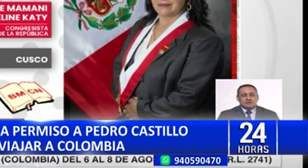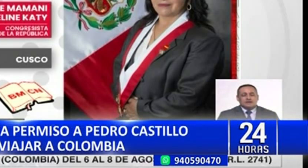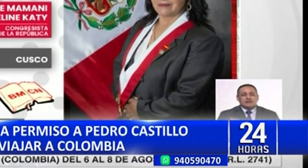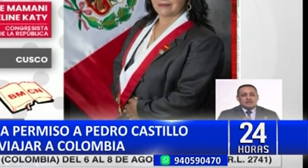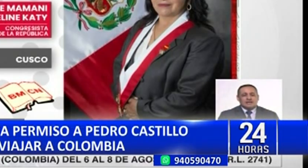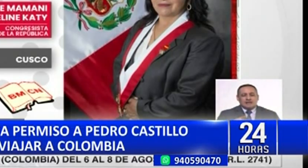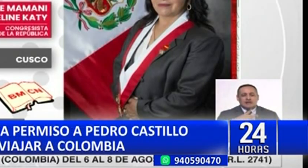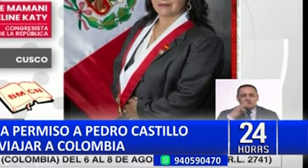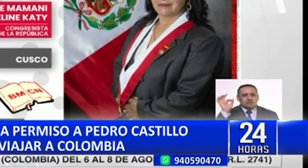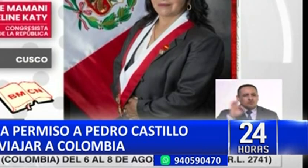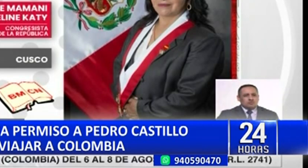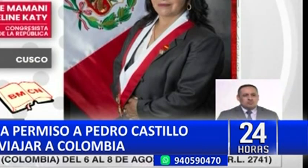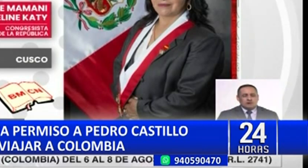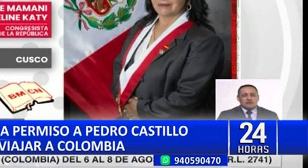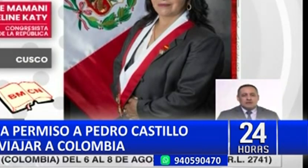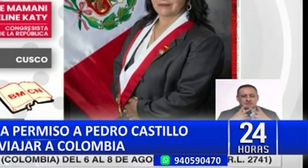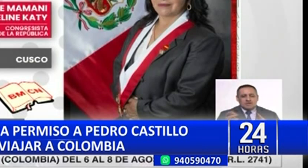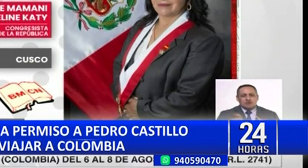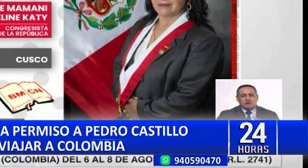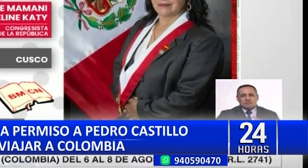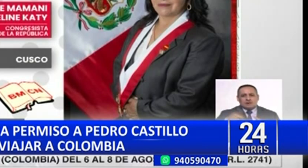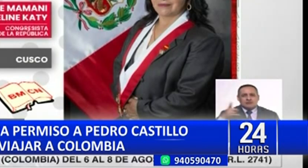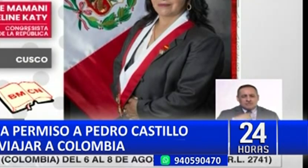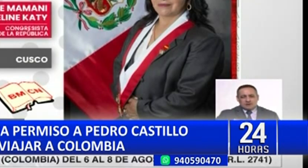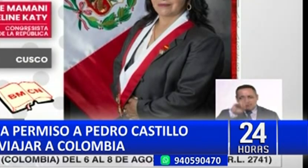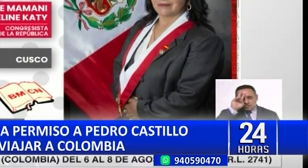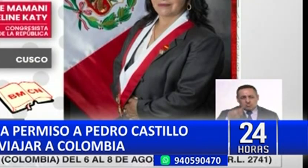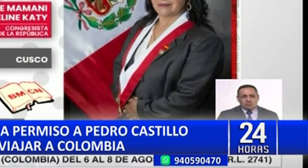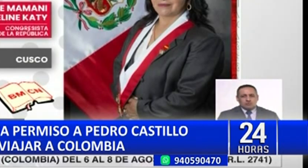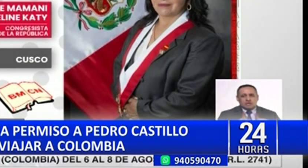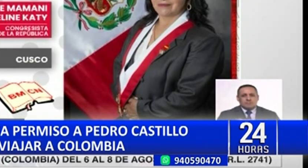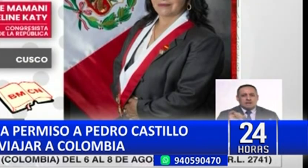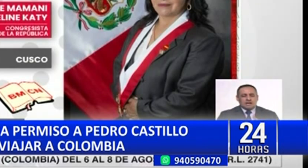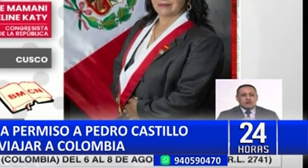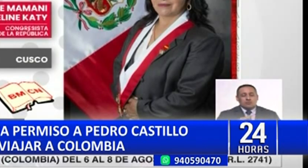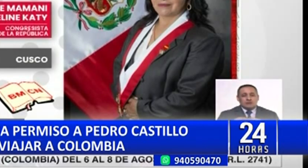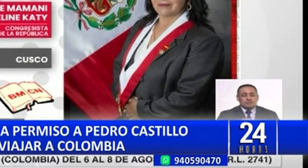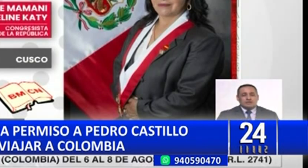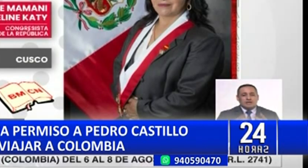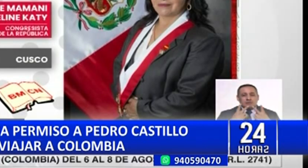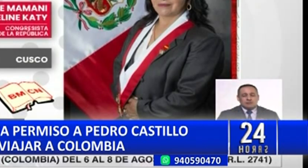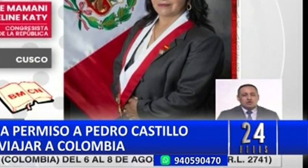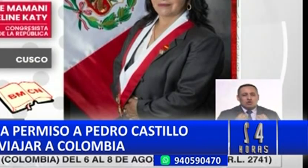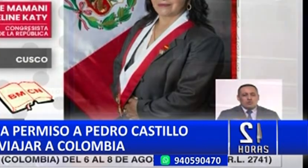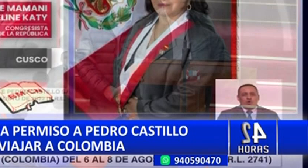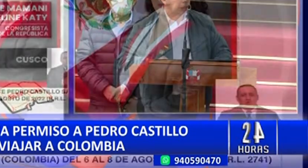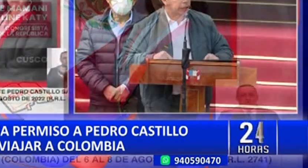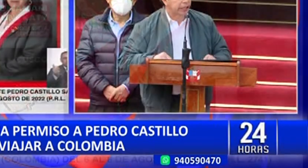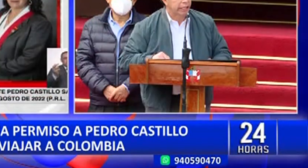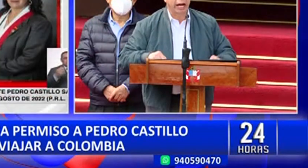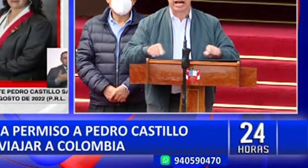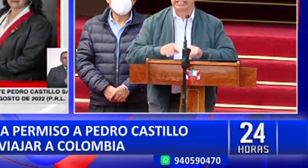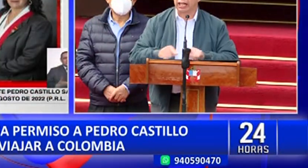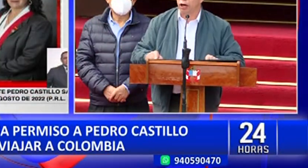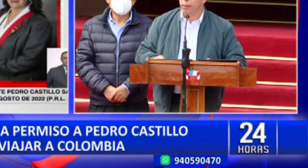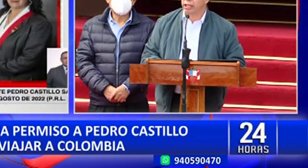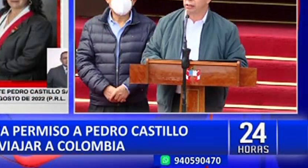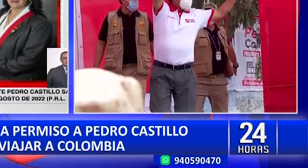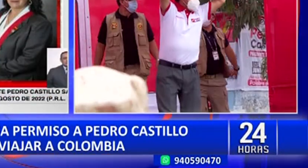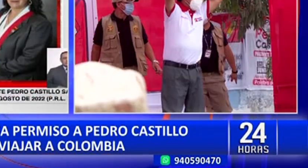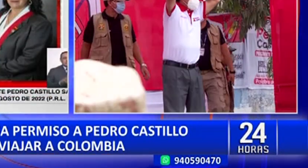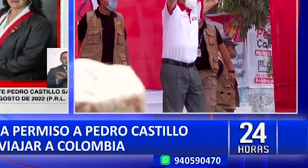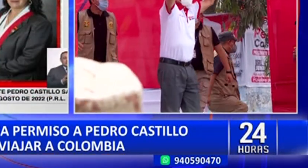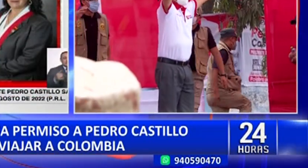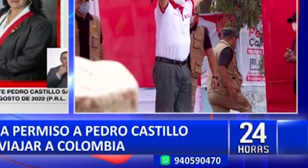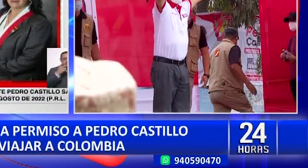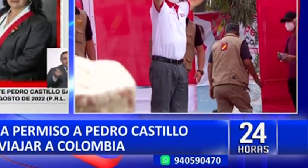él jamás huiría del país, como lo mencionan, como otros presidentes han